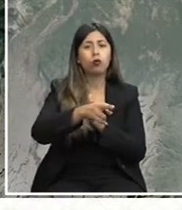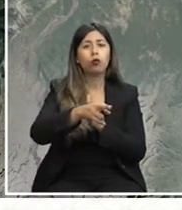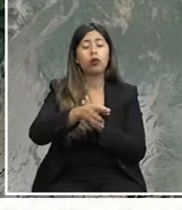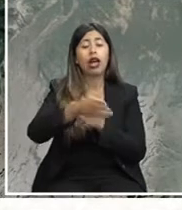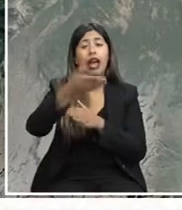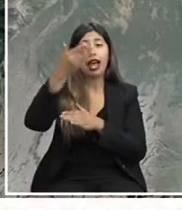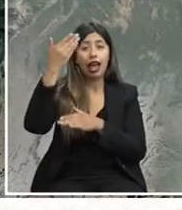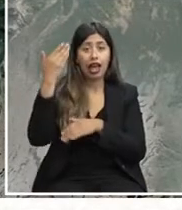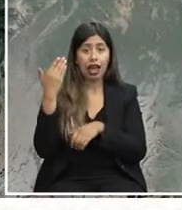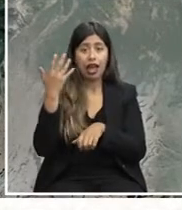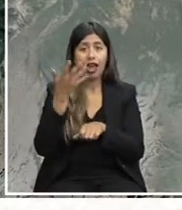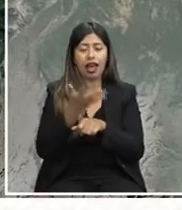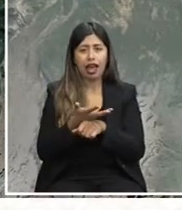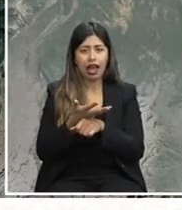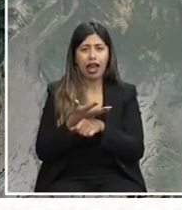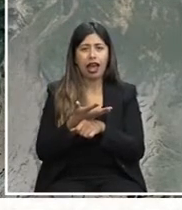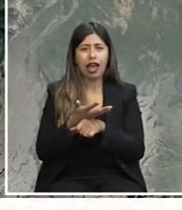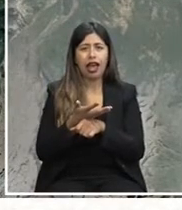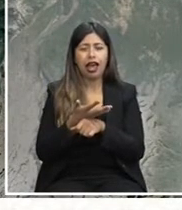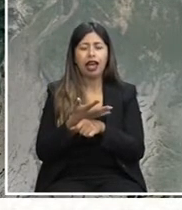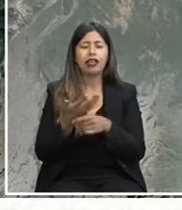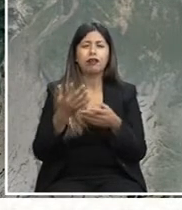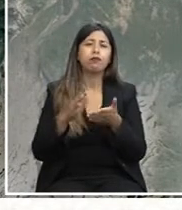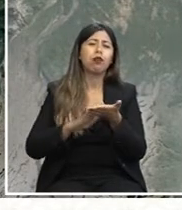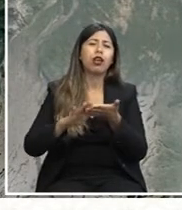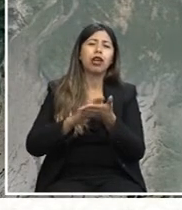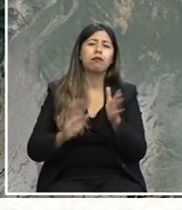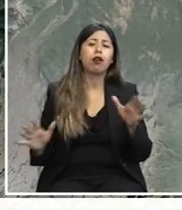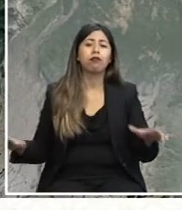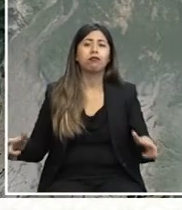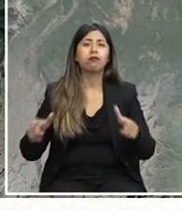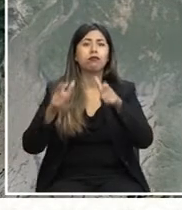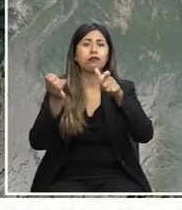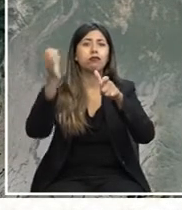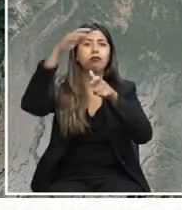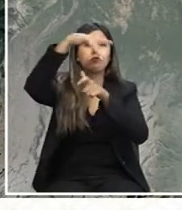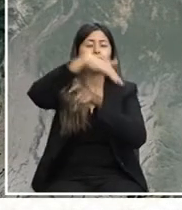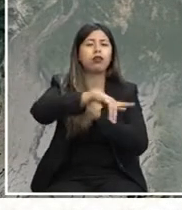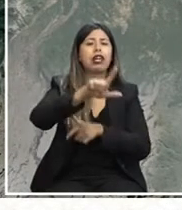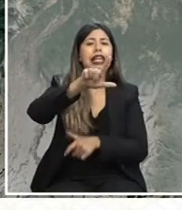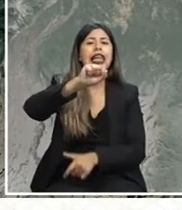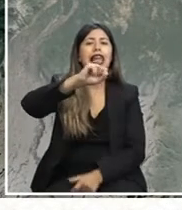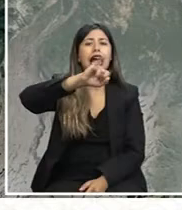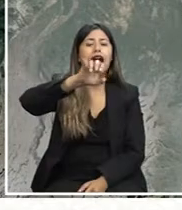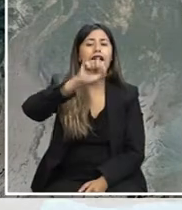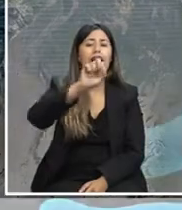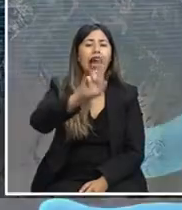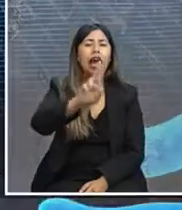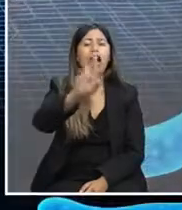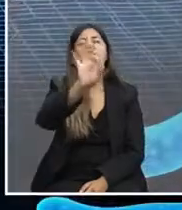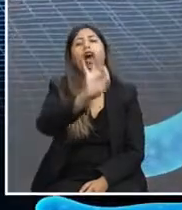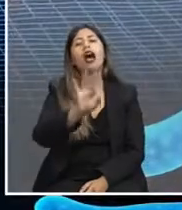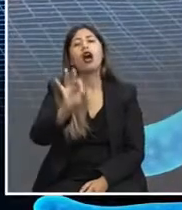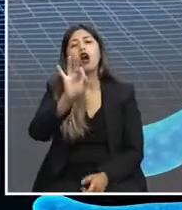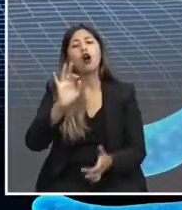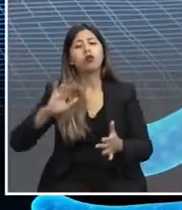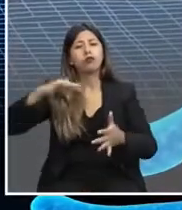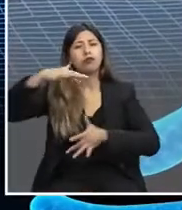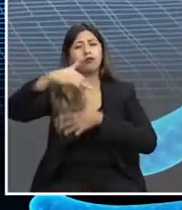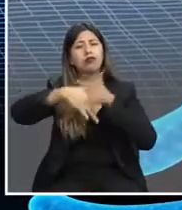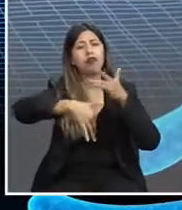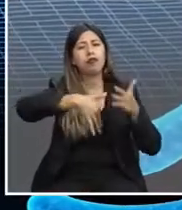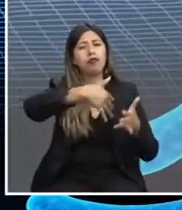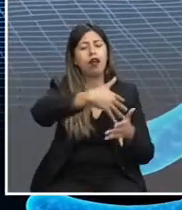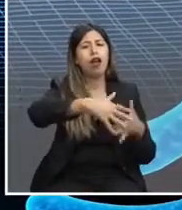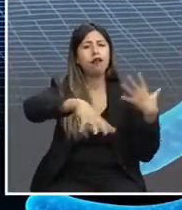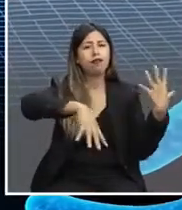han ocurrido eventos volcánicos, como por ejemplo estos lajares o estos aluviones volcánicos, estos aluviones de barro. O incluso